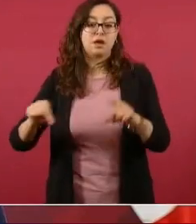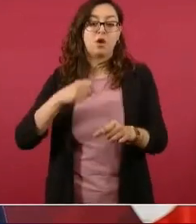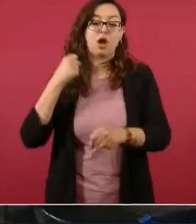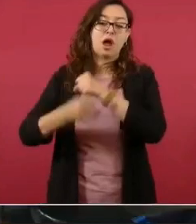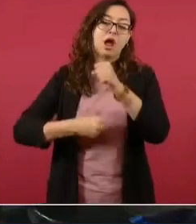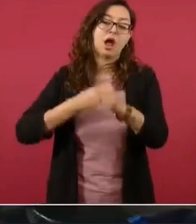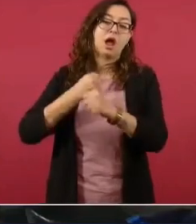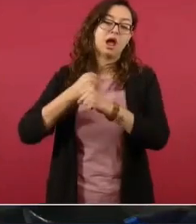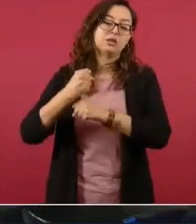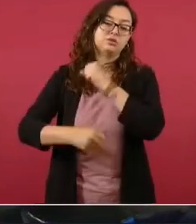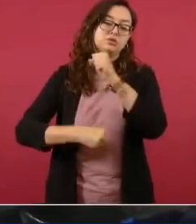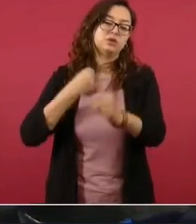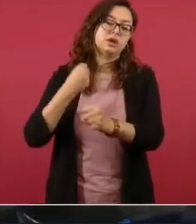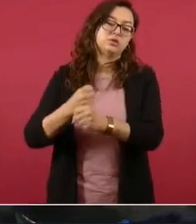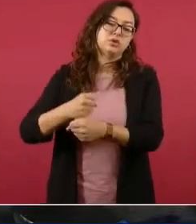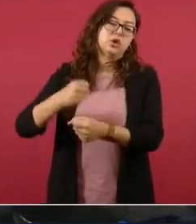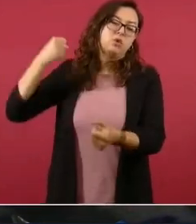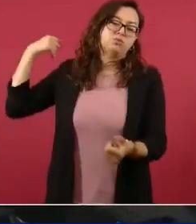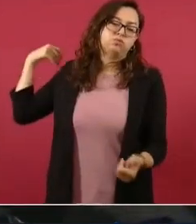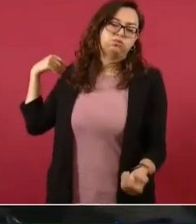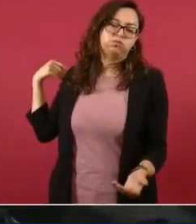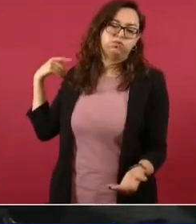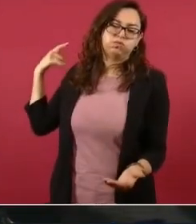mucho más,